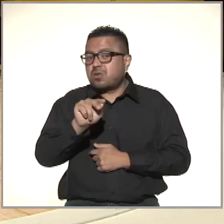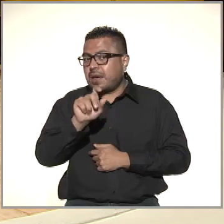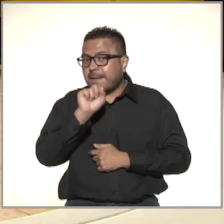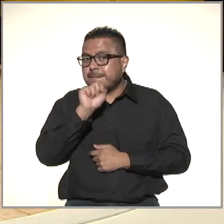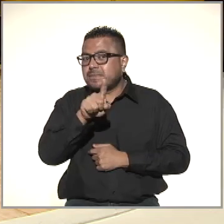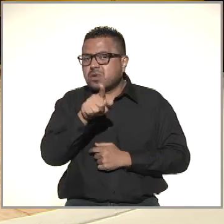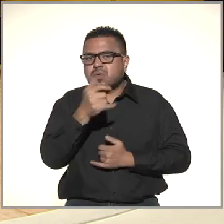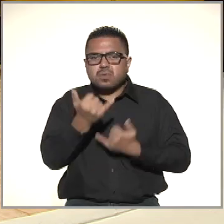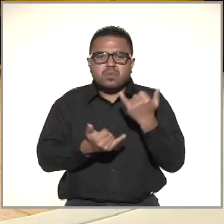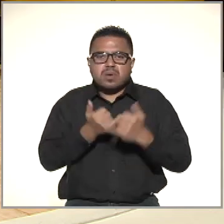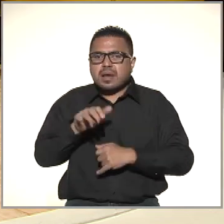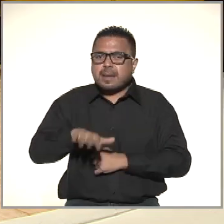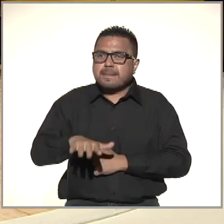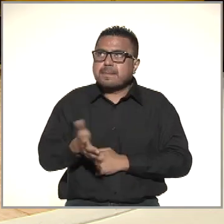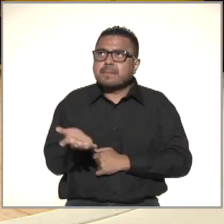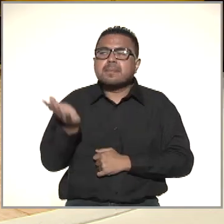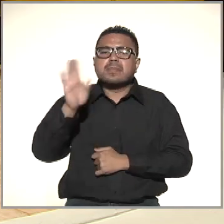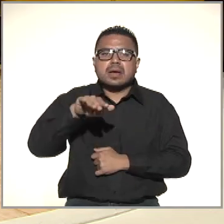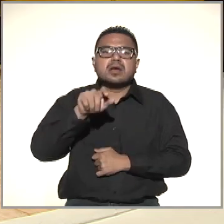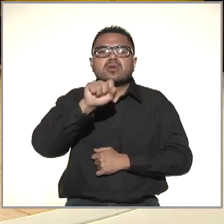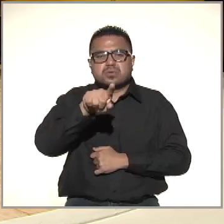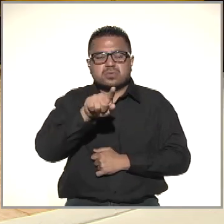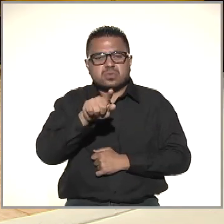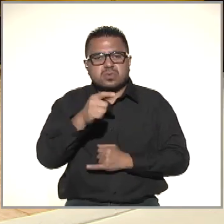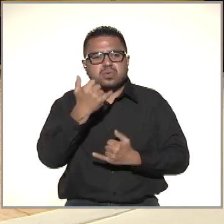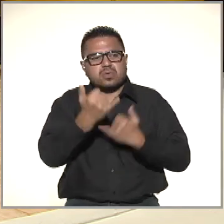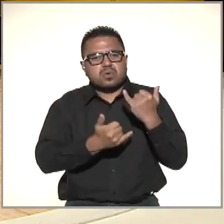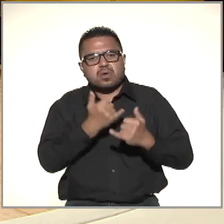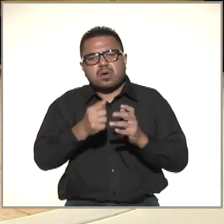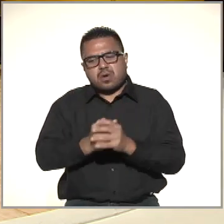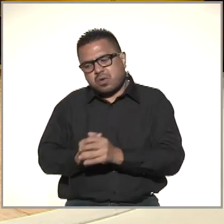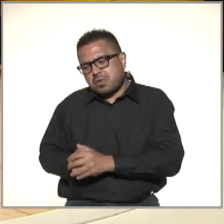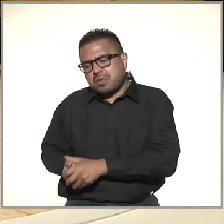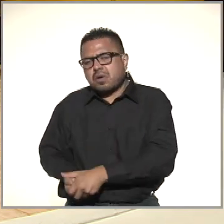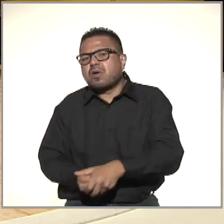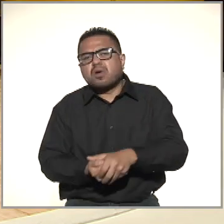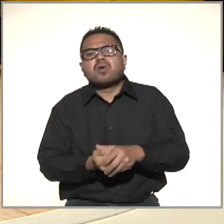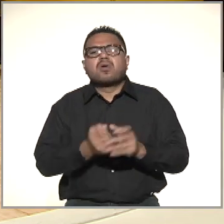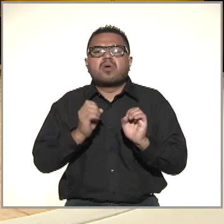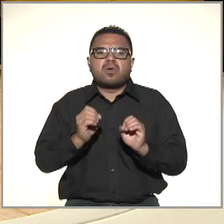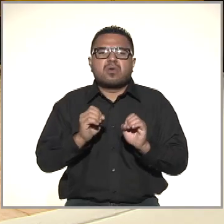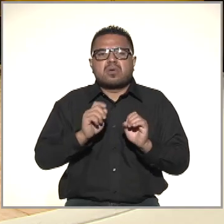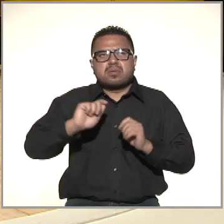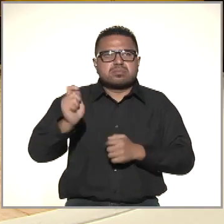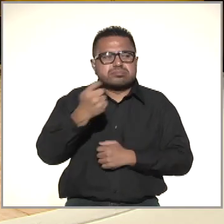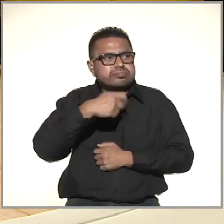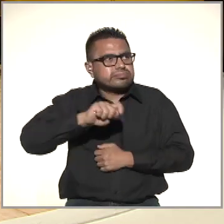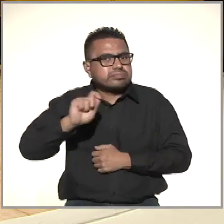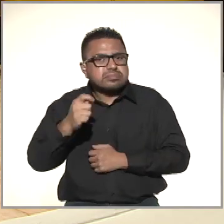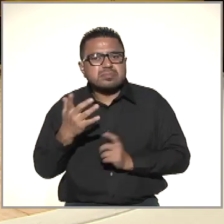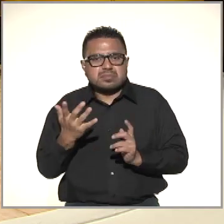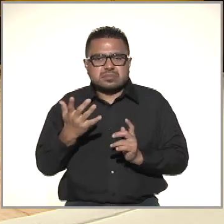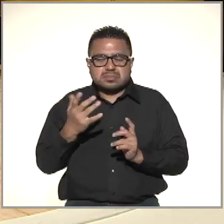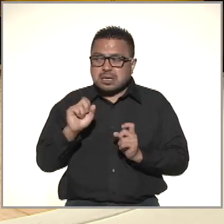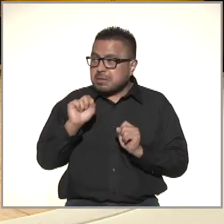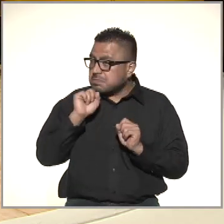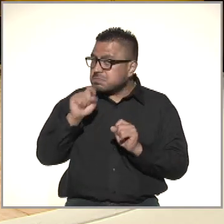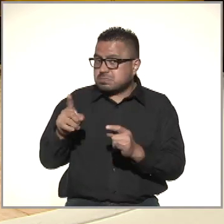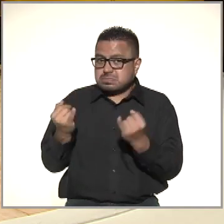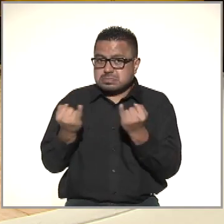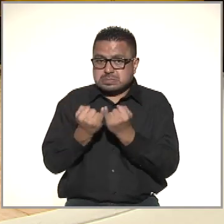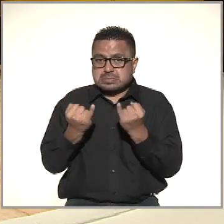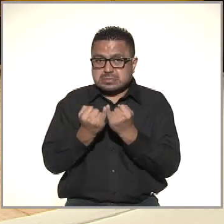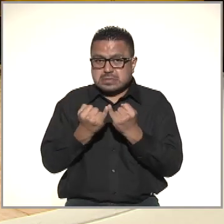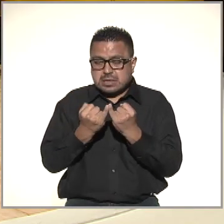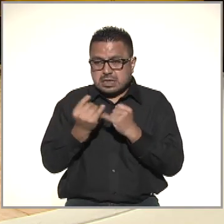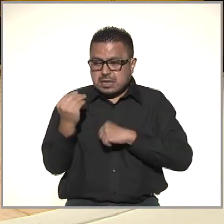que tú juegues básquetbol a que estés exactamente jugando golf o estés en ecuestre. Claro. Oye, y también crean